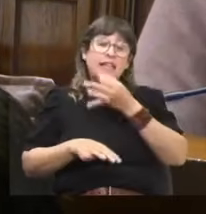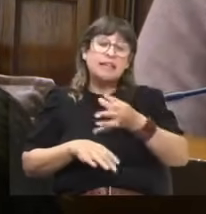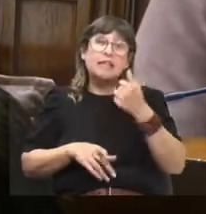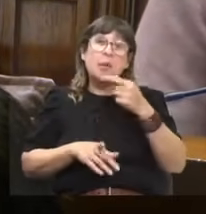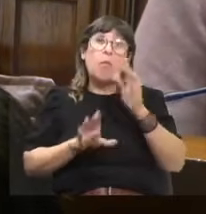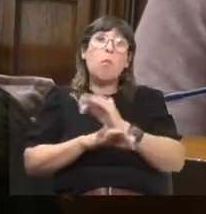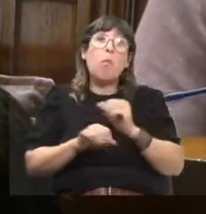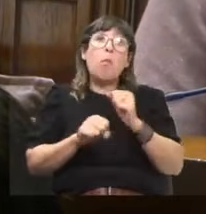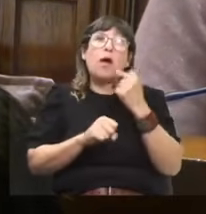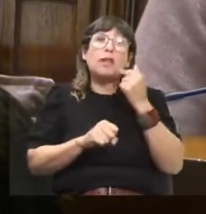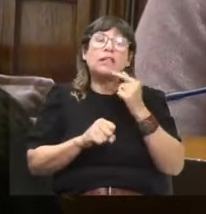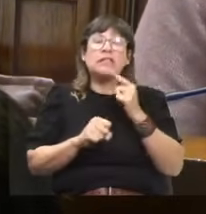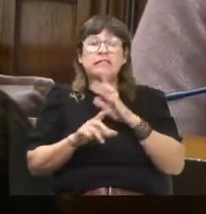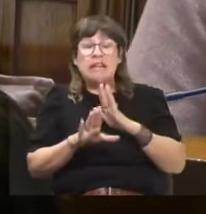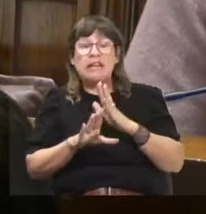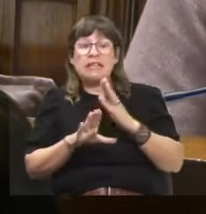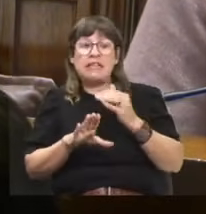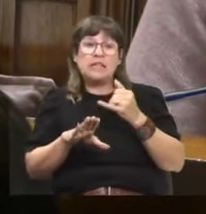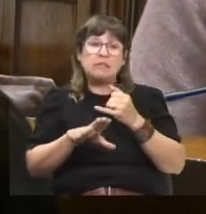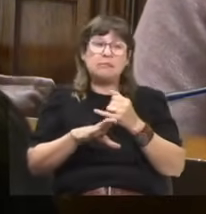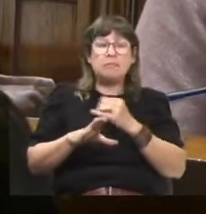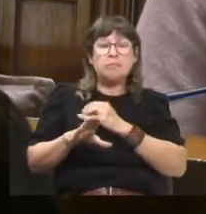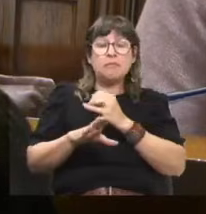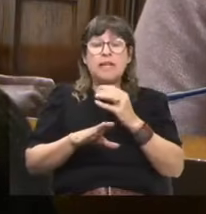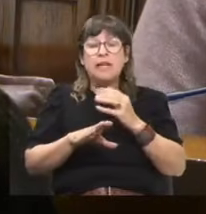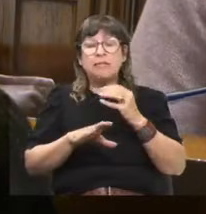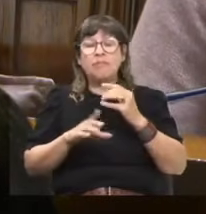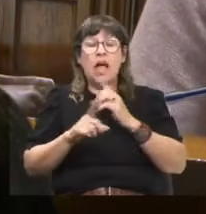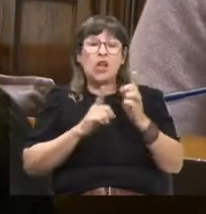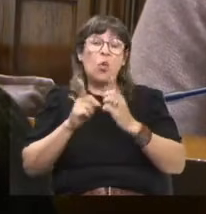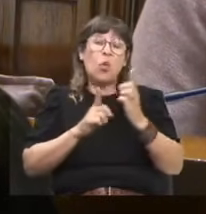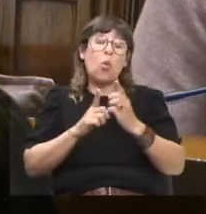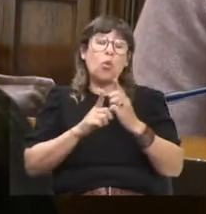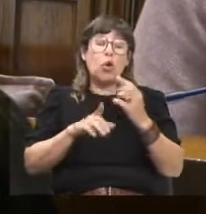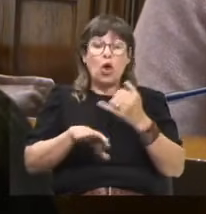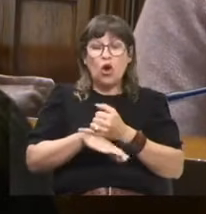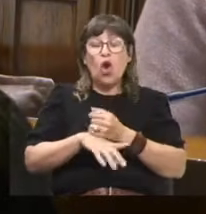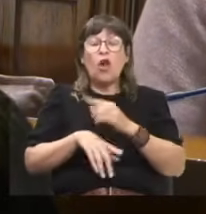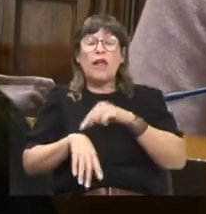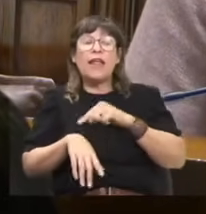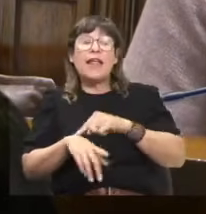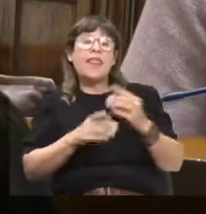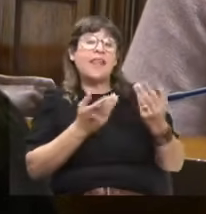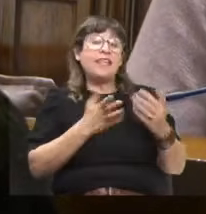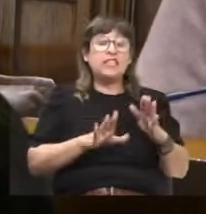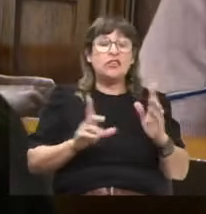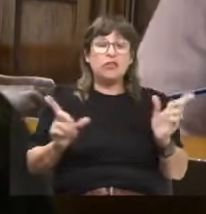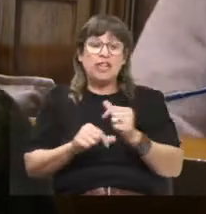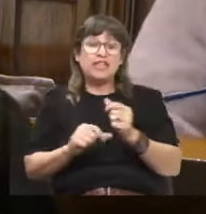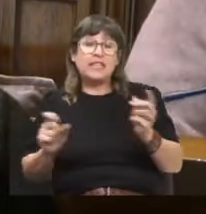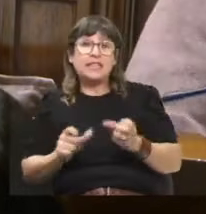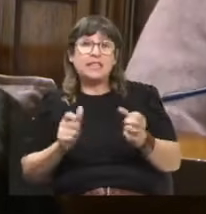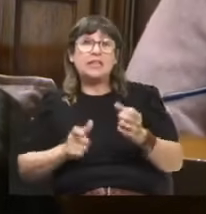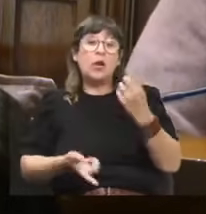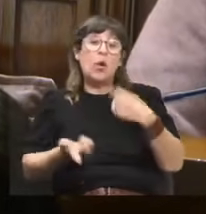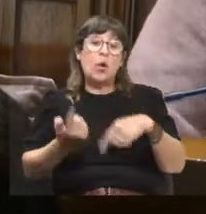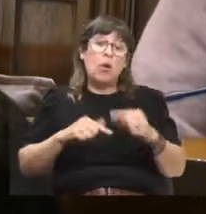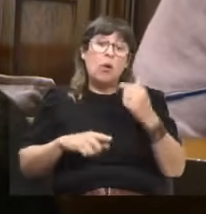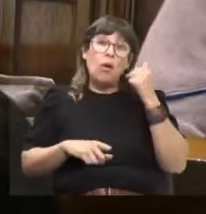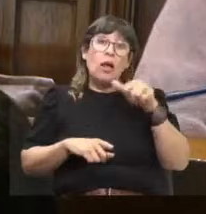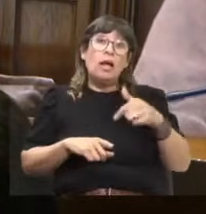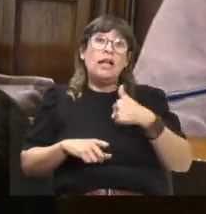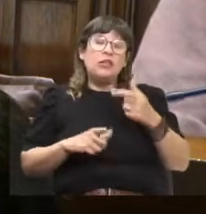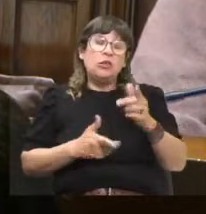haber imprecisiones en los horarios, tanto de inicio como de finalización de las actividades. En efecto, esto es